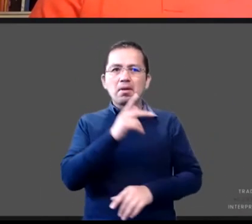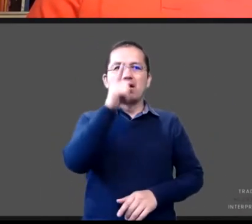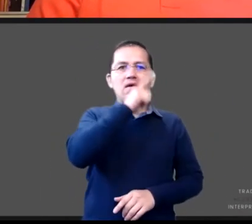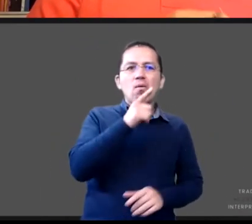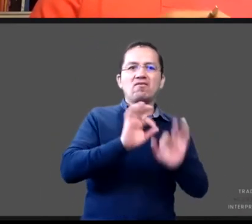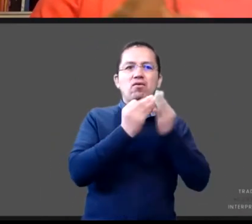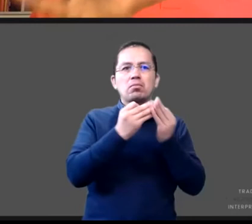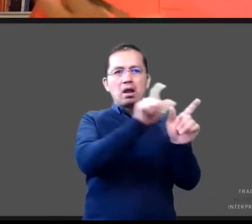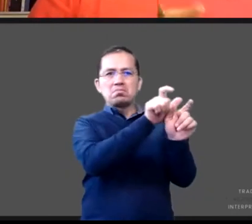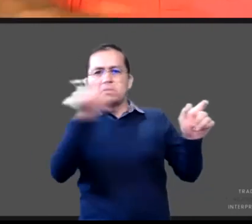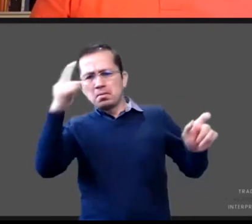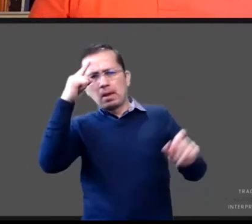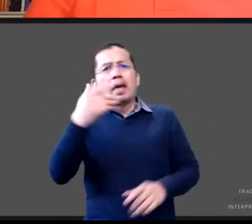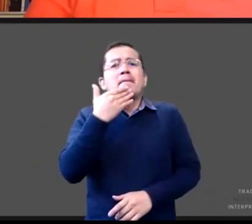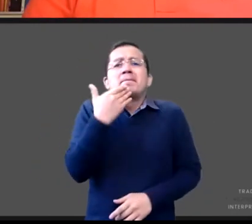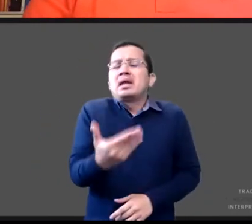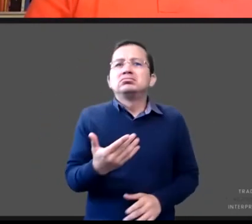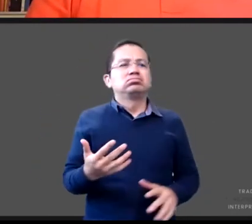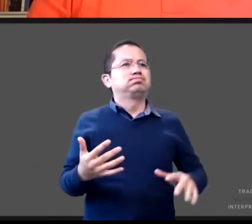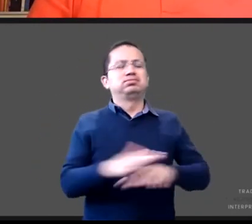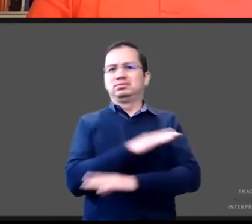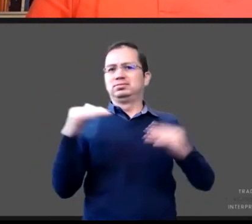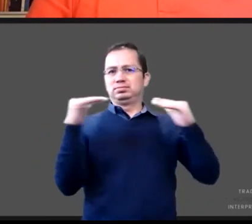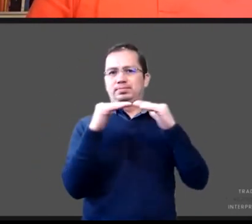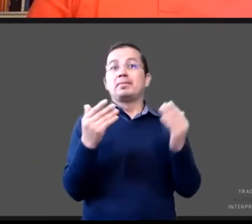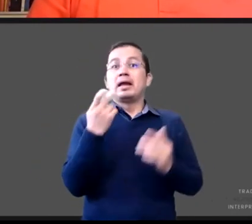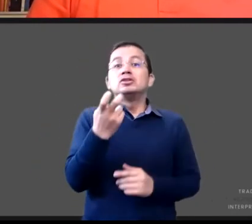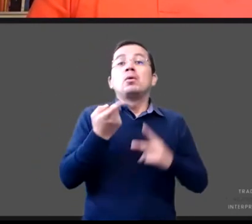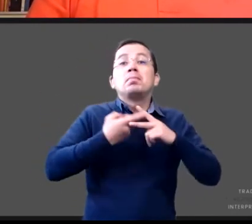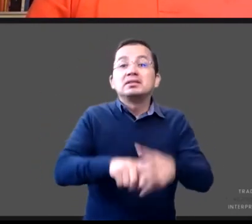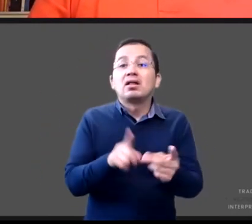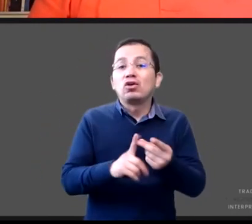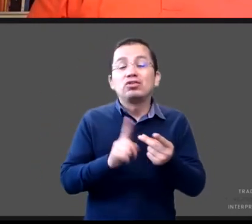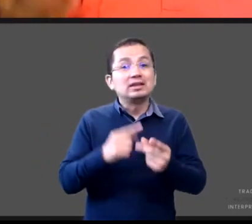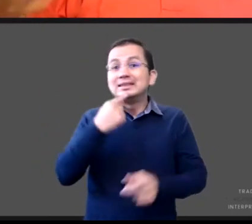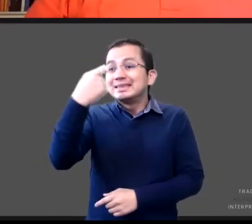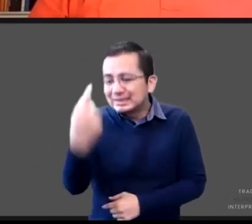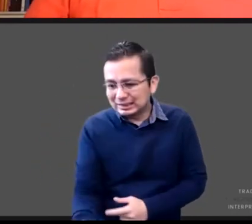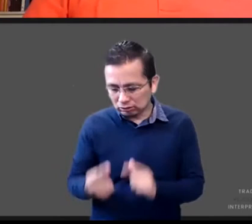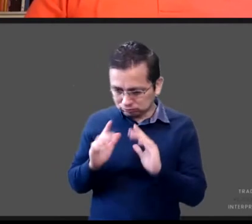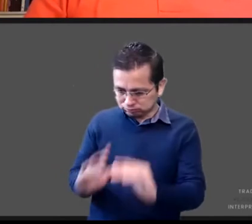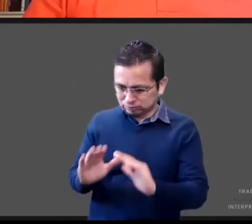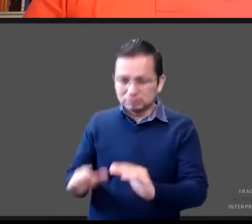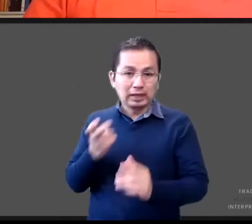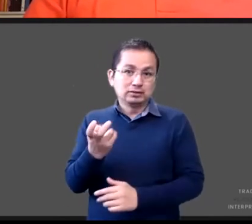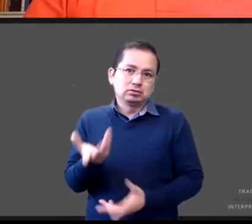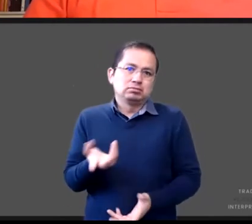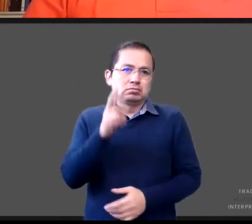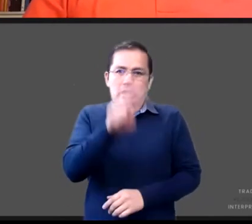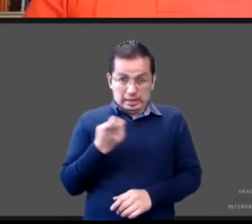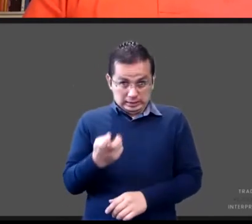infancia actitudes distintas. No digo que sea sencillo, siempre es mucho más fácil violentar que respetar, pero pues es un reto que hay que